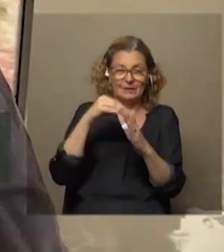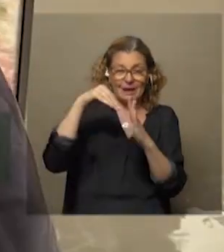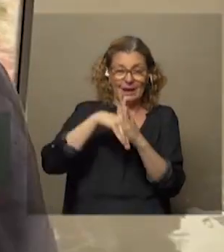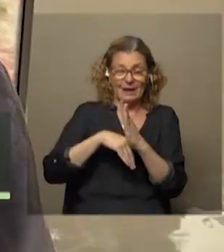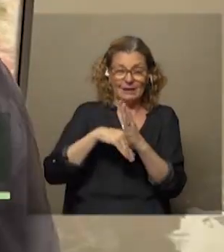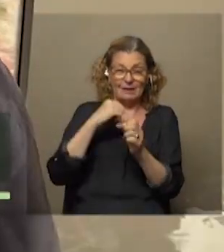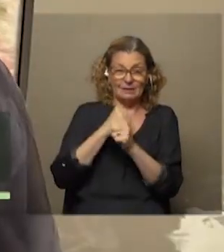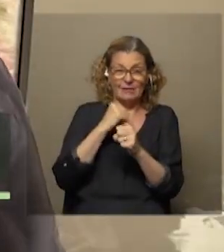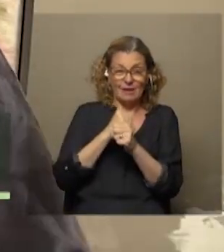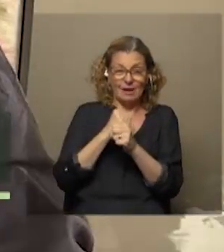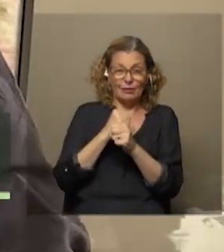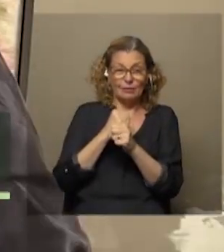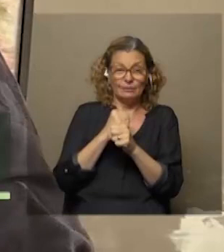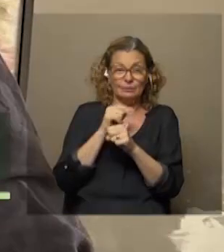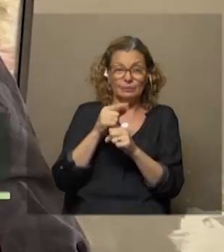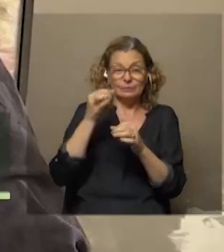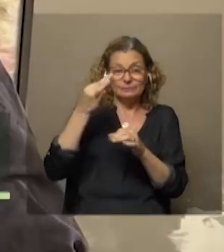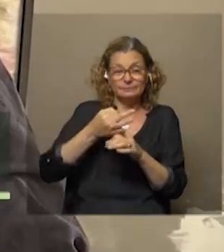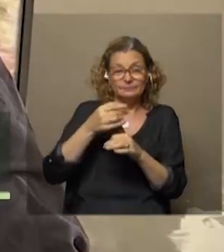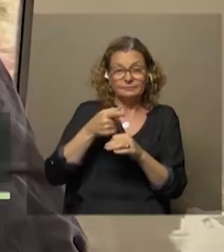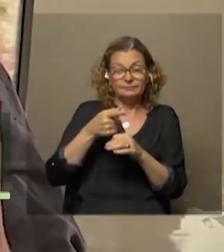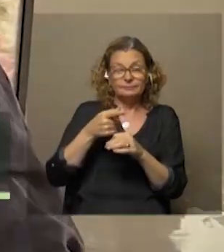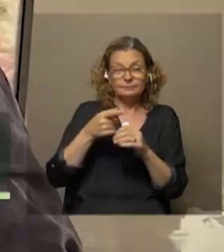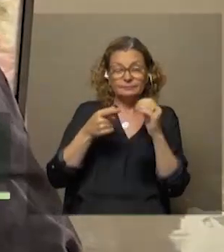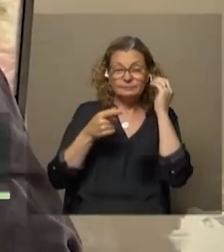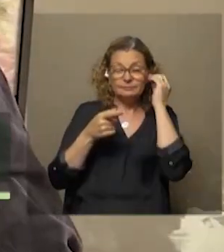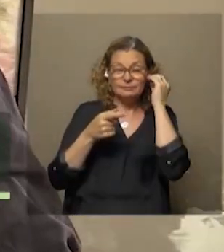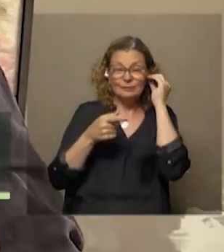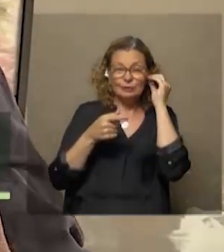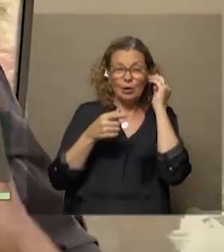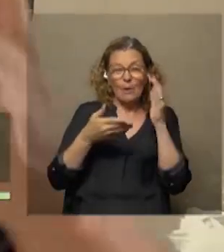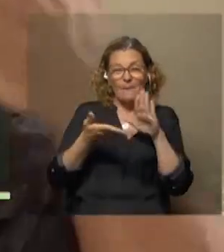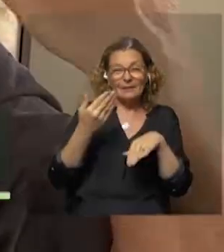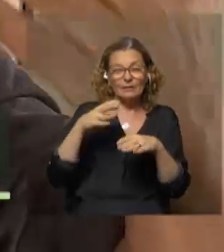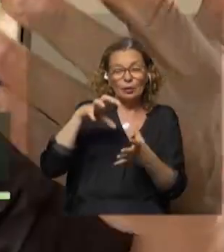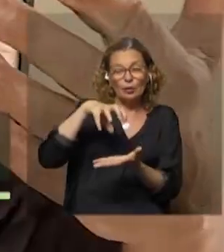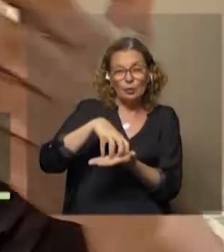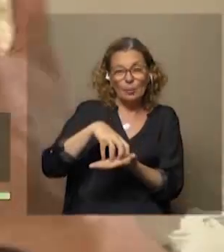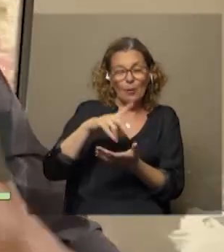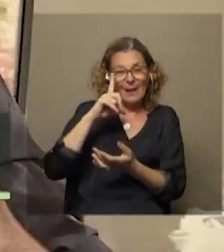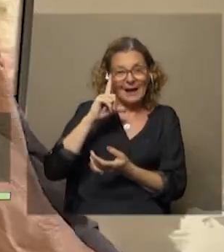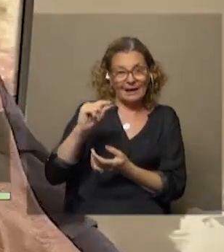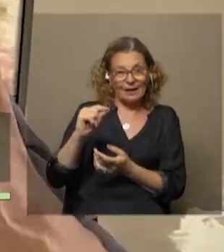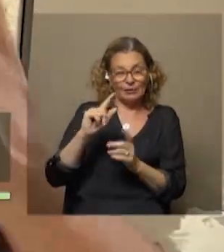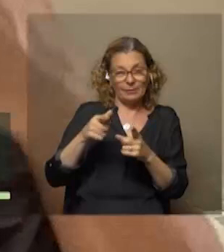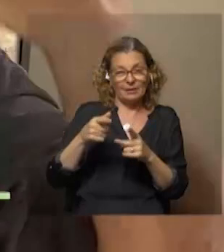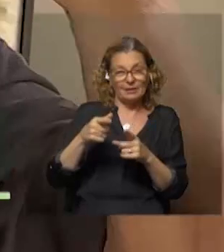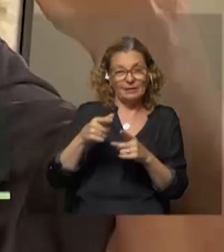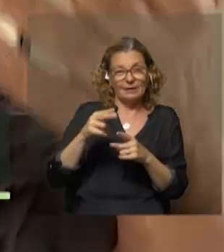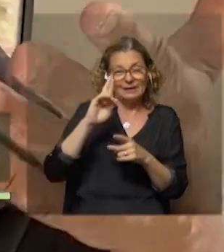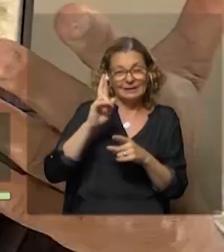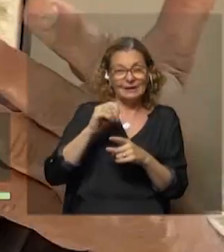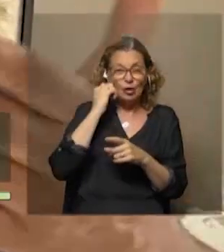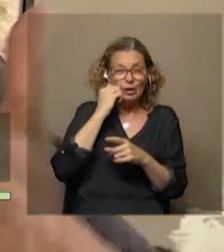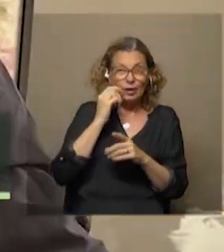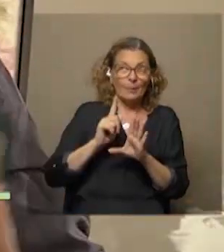de los puestos trabajos se están dando justamente en los sectores más vulnerables y en las regiones más alejadas fundamentalmente el río negro